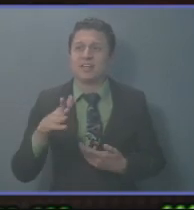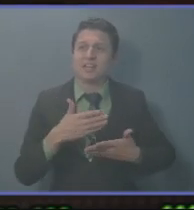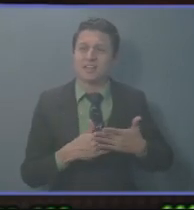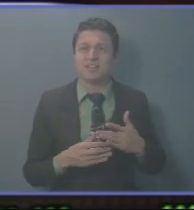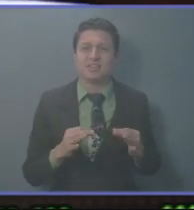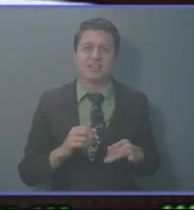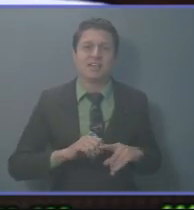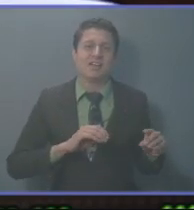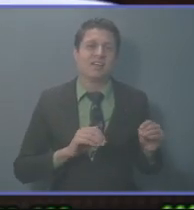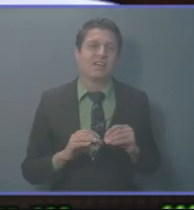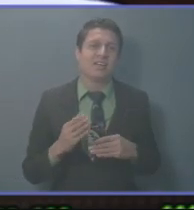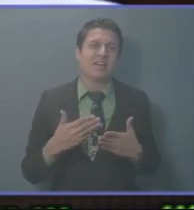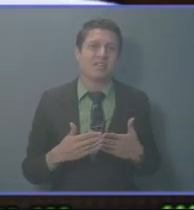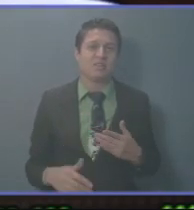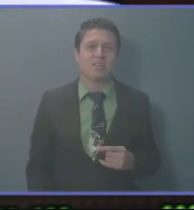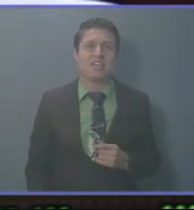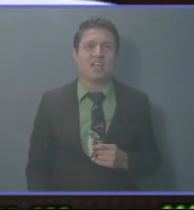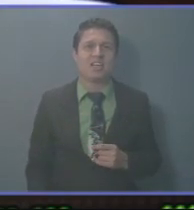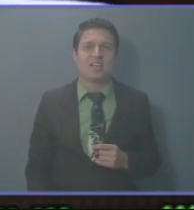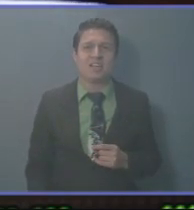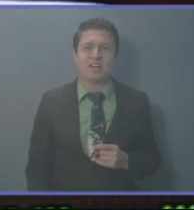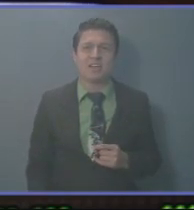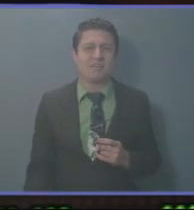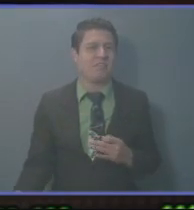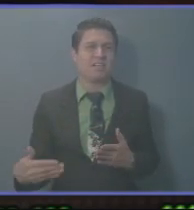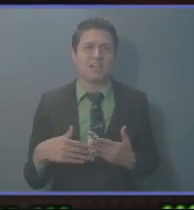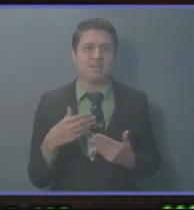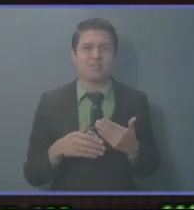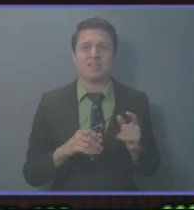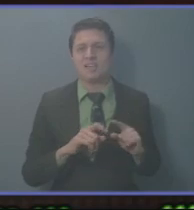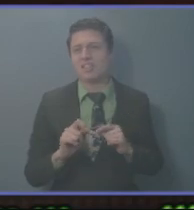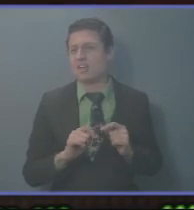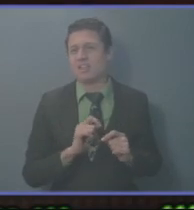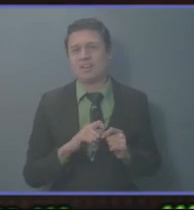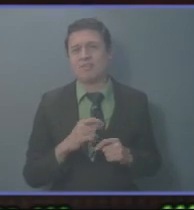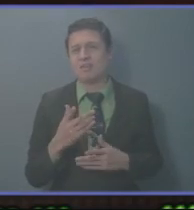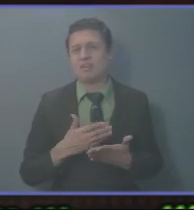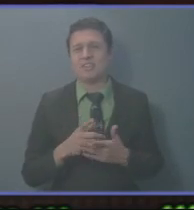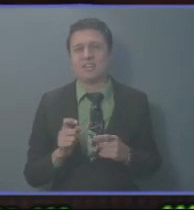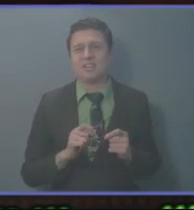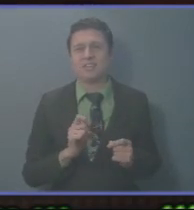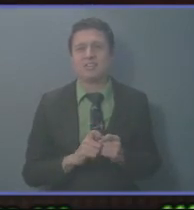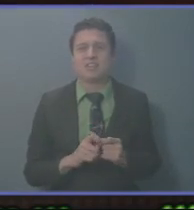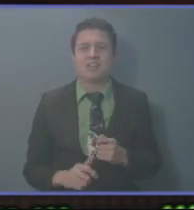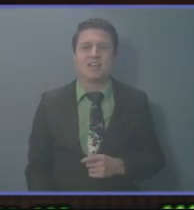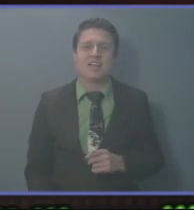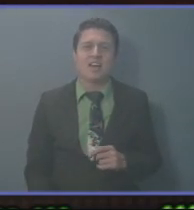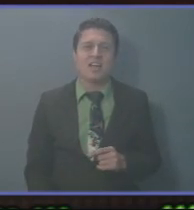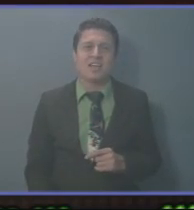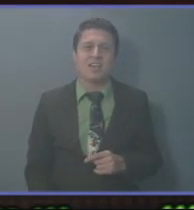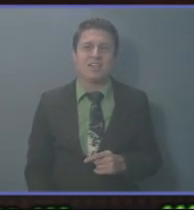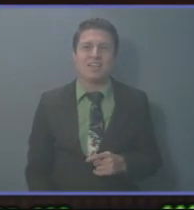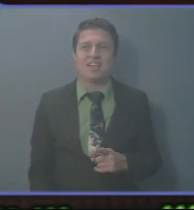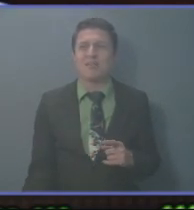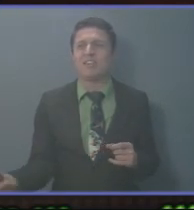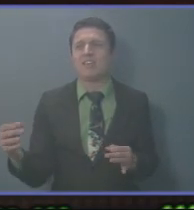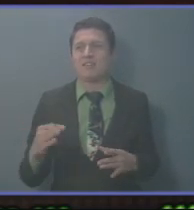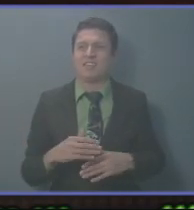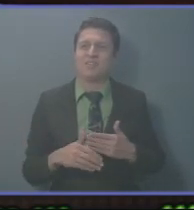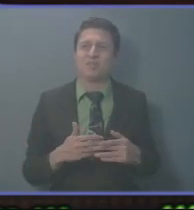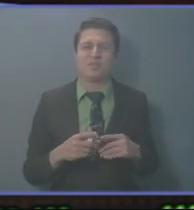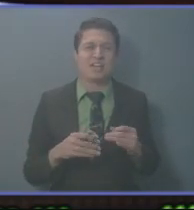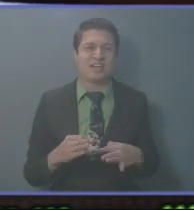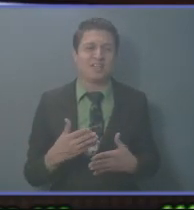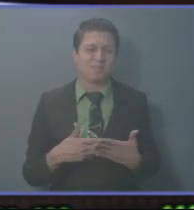son regulaciones restrictivas que impiden al banco hipotecario ejecutar sus operaciones de financiamiento en igualdad